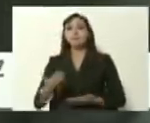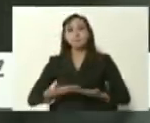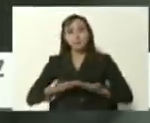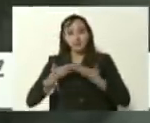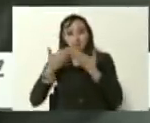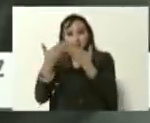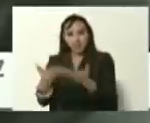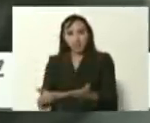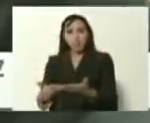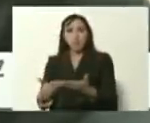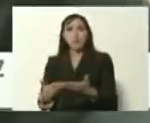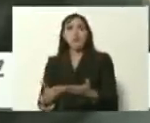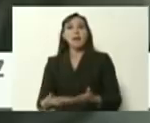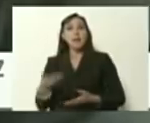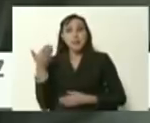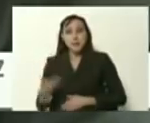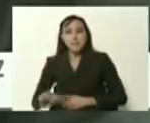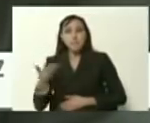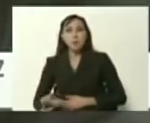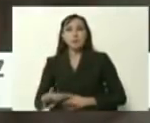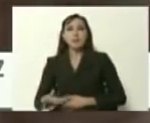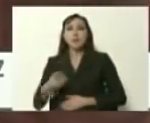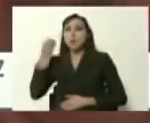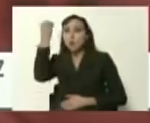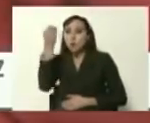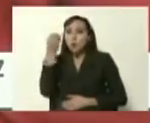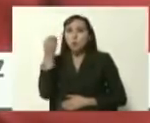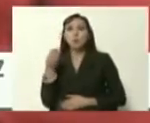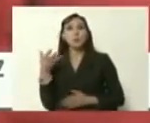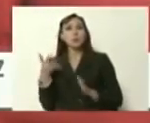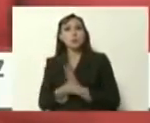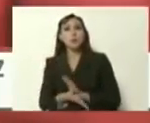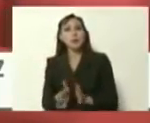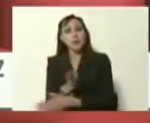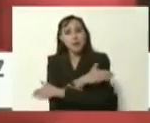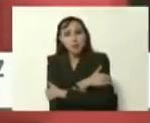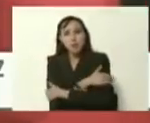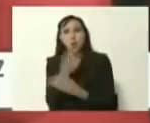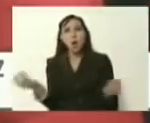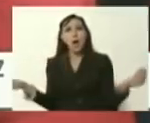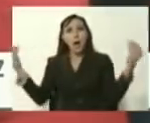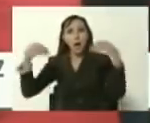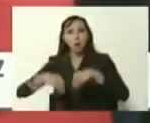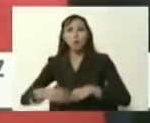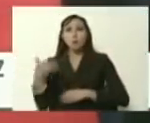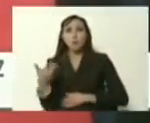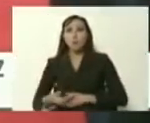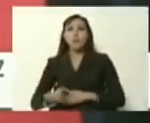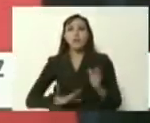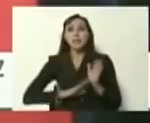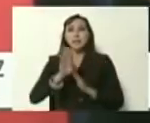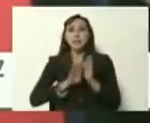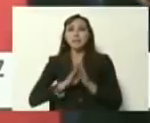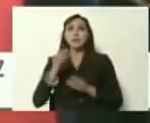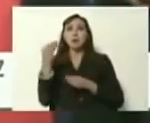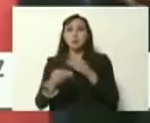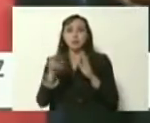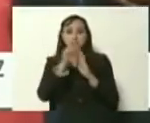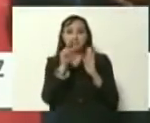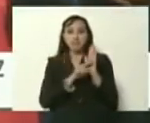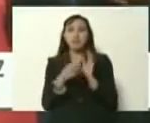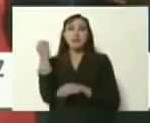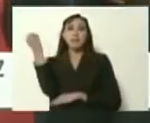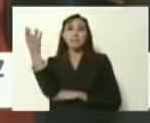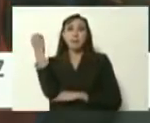aportaría un punto de equilibrio, reconciliación y acuerdo en el desarrollo de la agenda